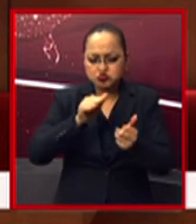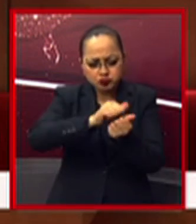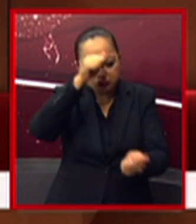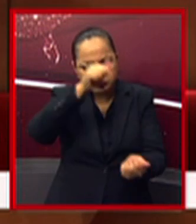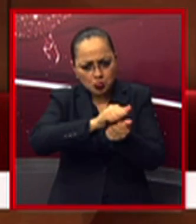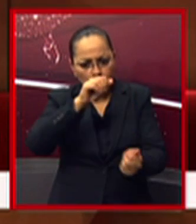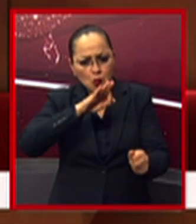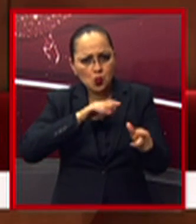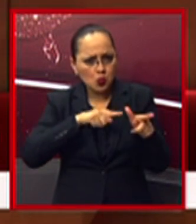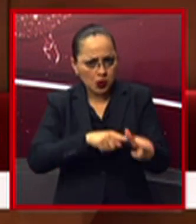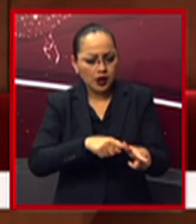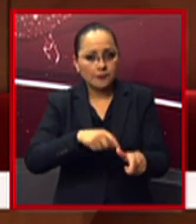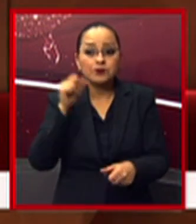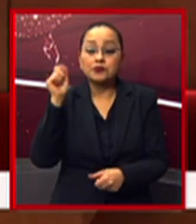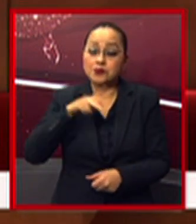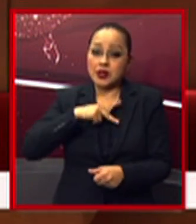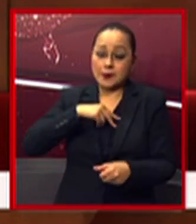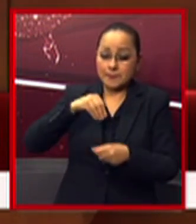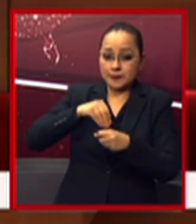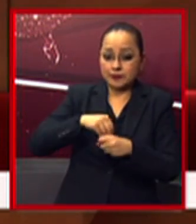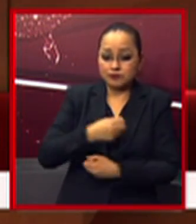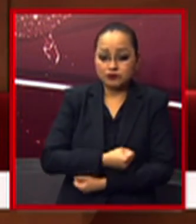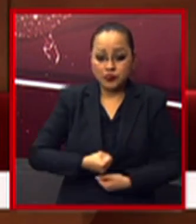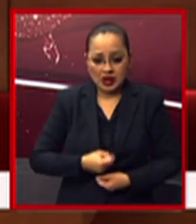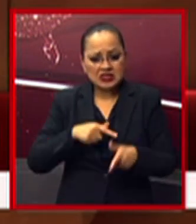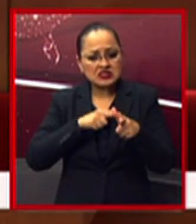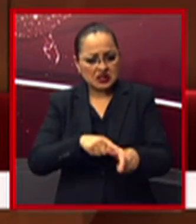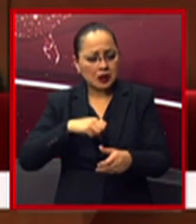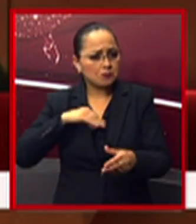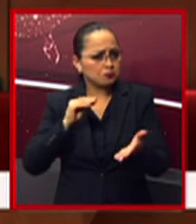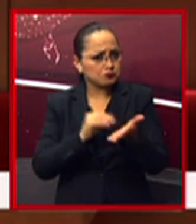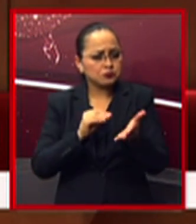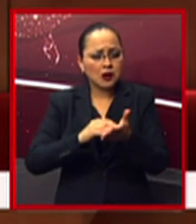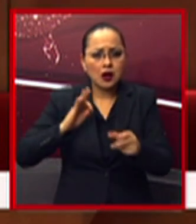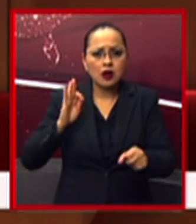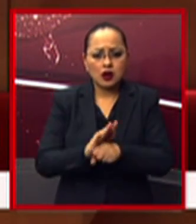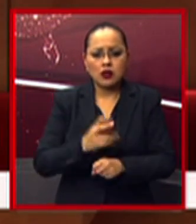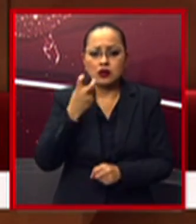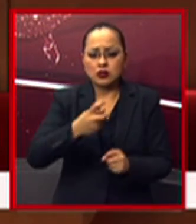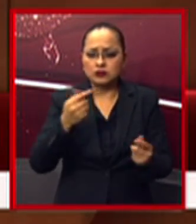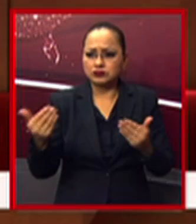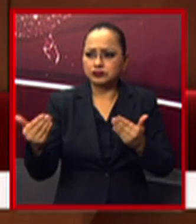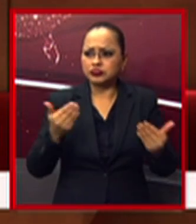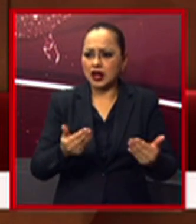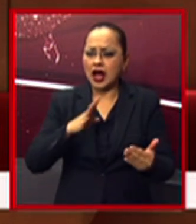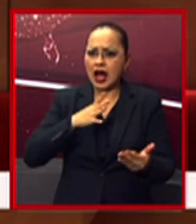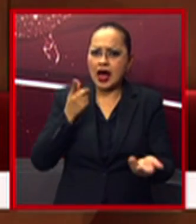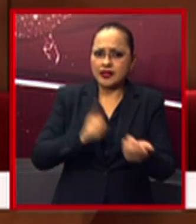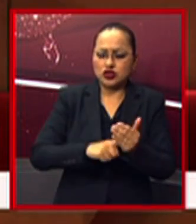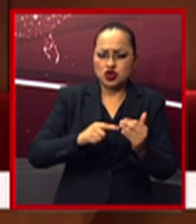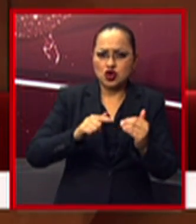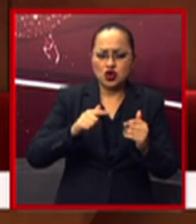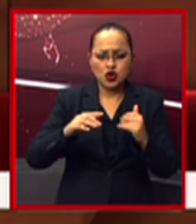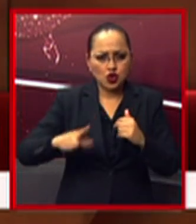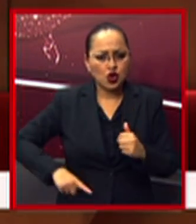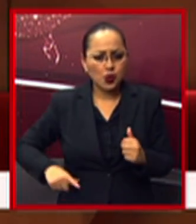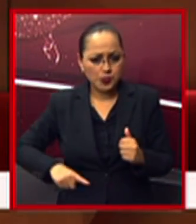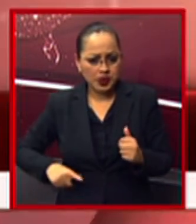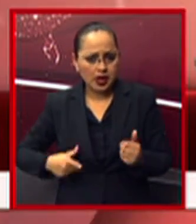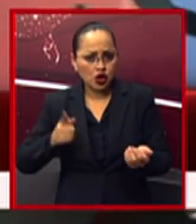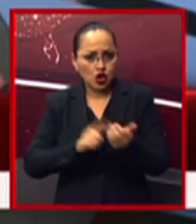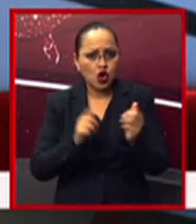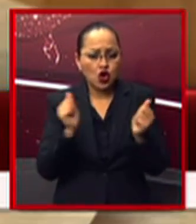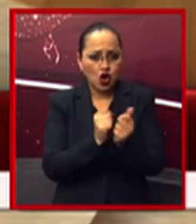siendo protegida. Que esto sea lo que diferencie, lo que significa entre vivir una democracia y un Estado que no lo